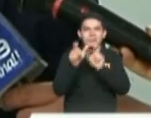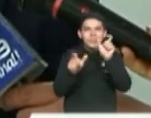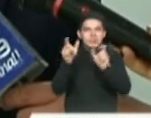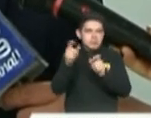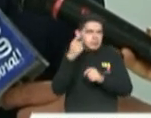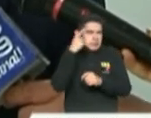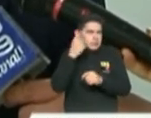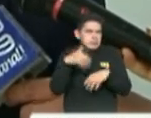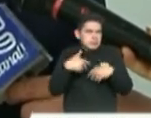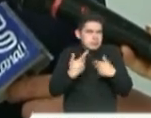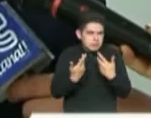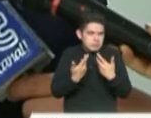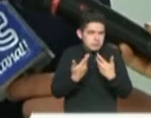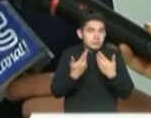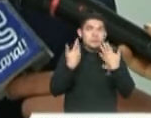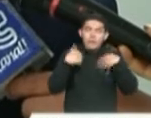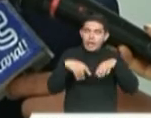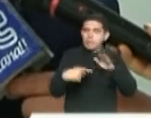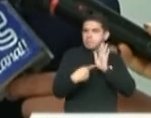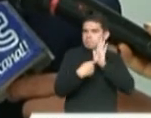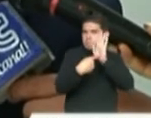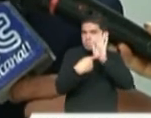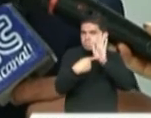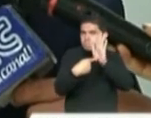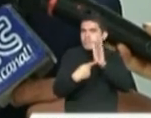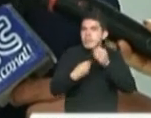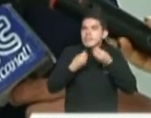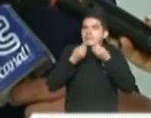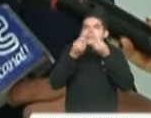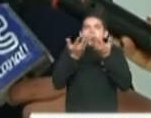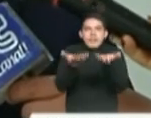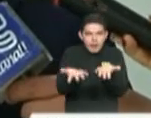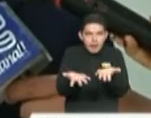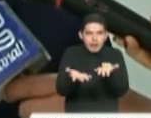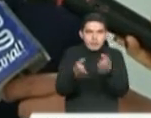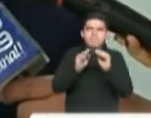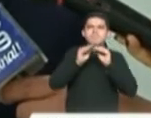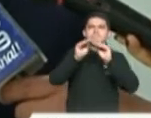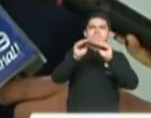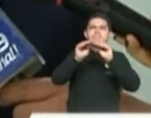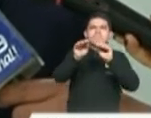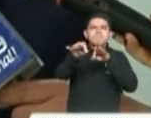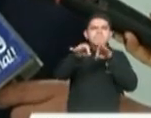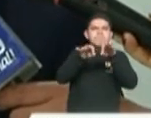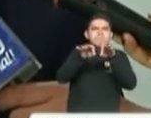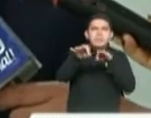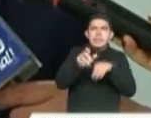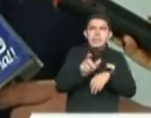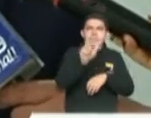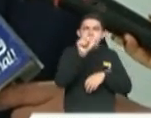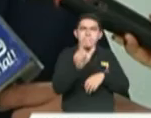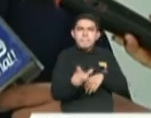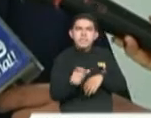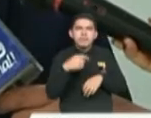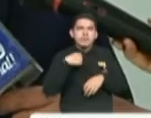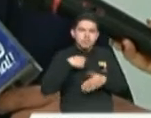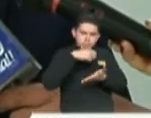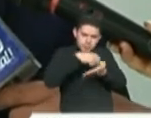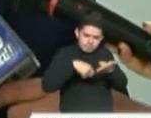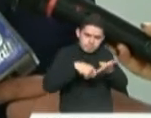entienda y que proporciona un conocimiento amplio a lo que la persona está afirmando